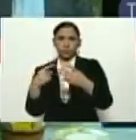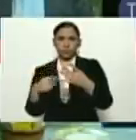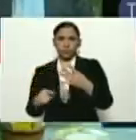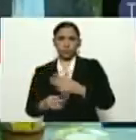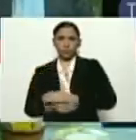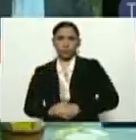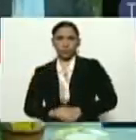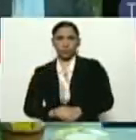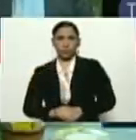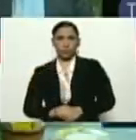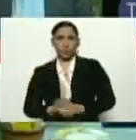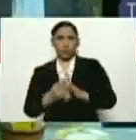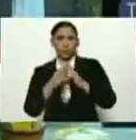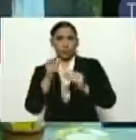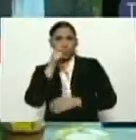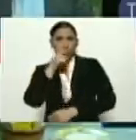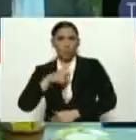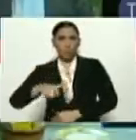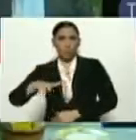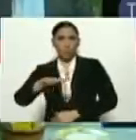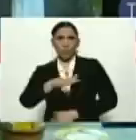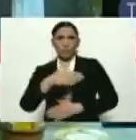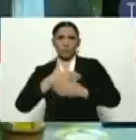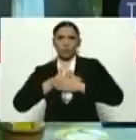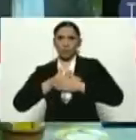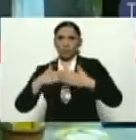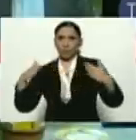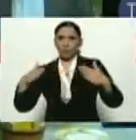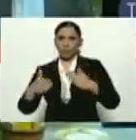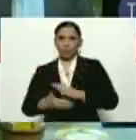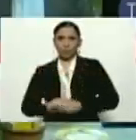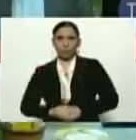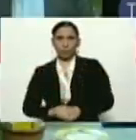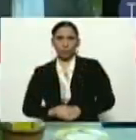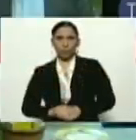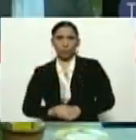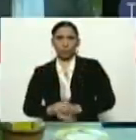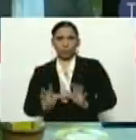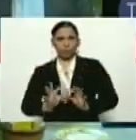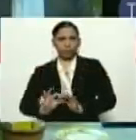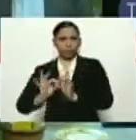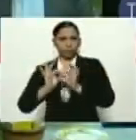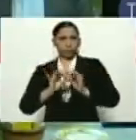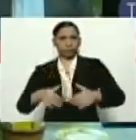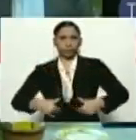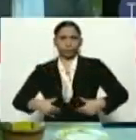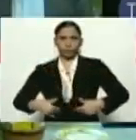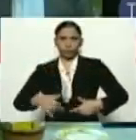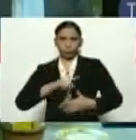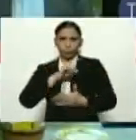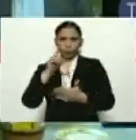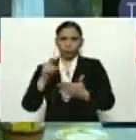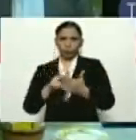de aquellos pueblos que estuvieran dispuestos a unir esfuerzos y